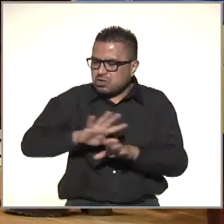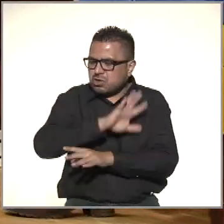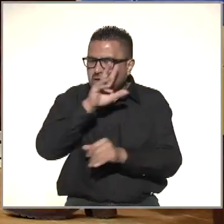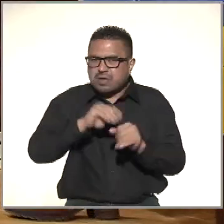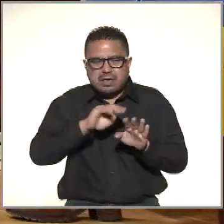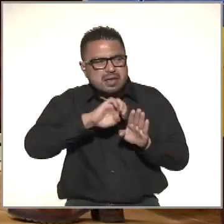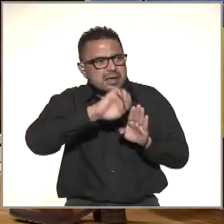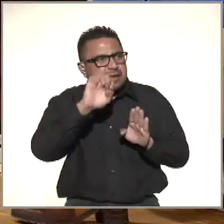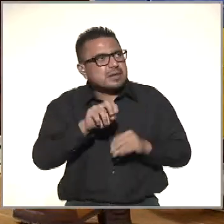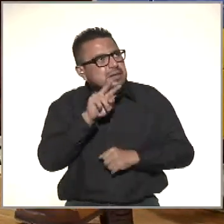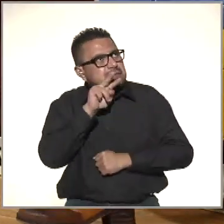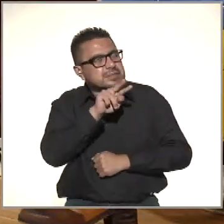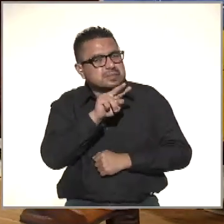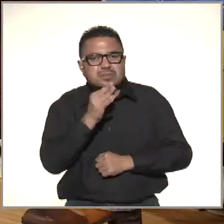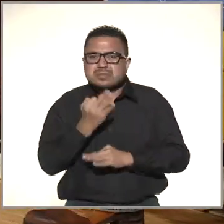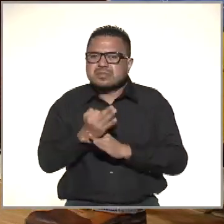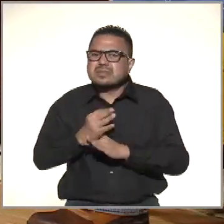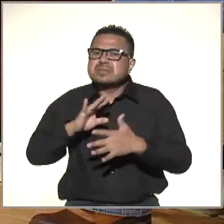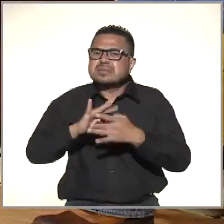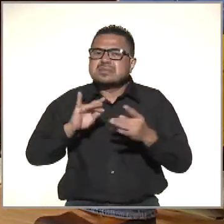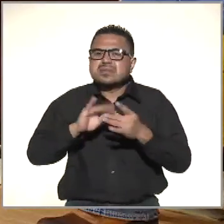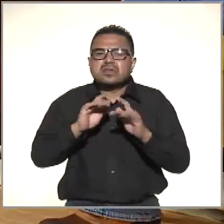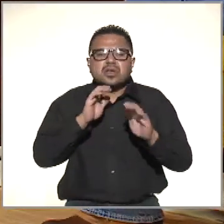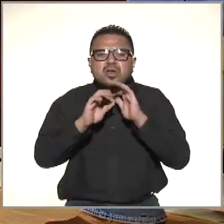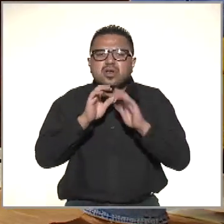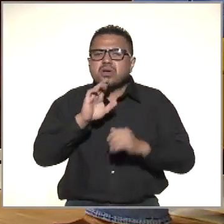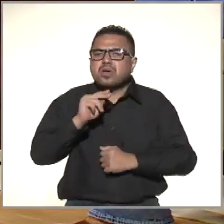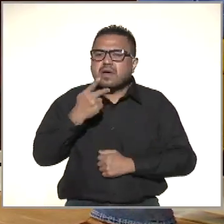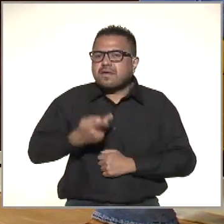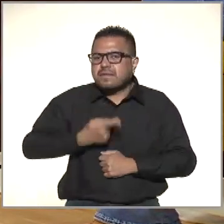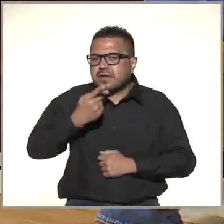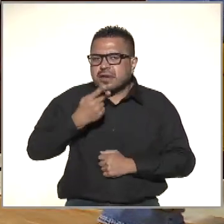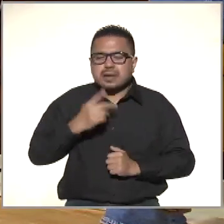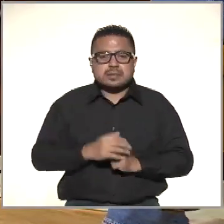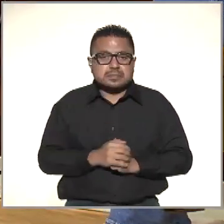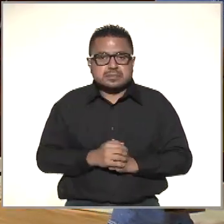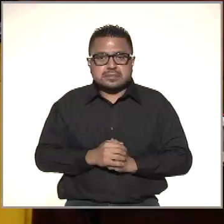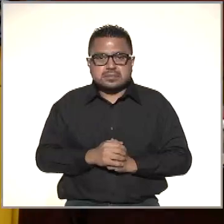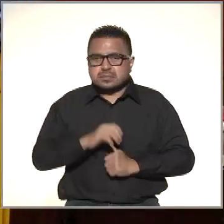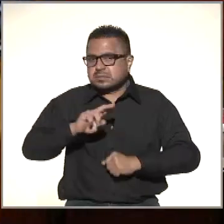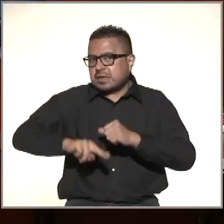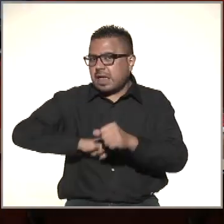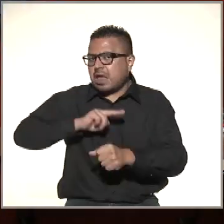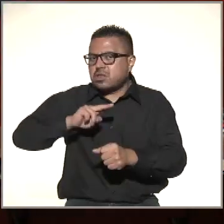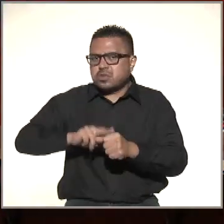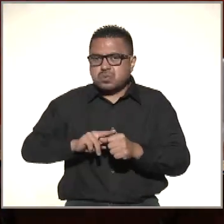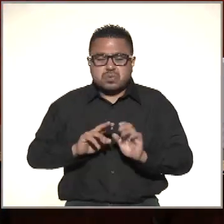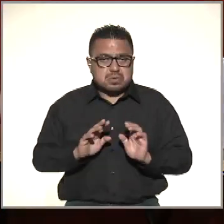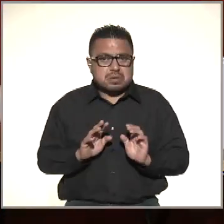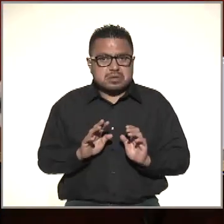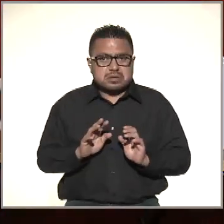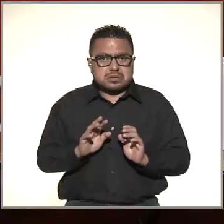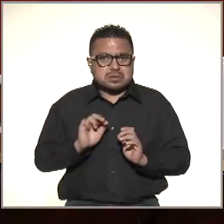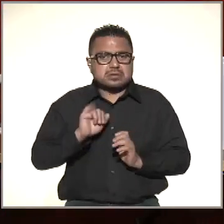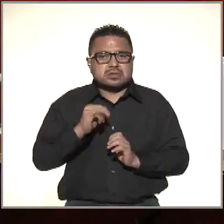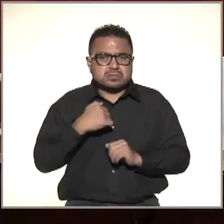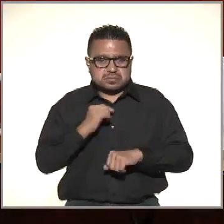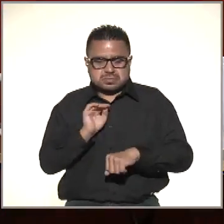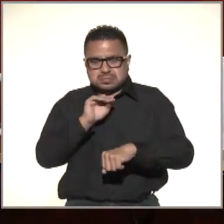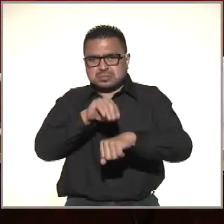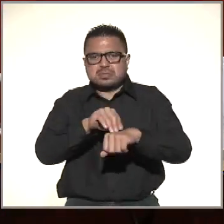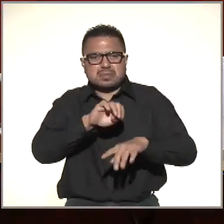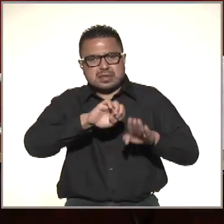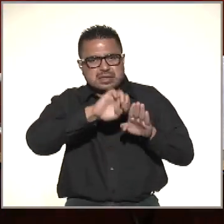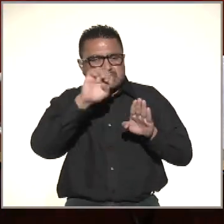estábamos viendo. ¿Querías comentar algo de la comunicación no verbal? No, bueno, naturalmente, yo pongo este